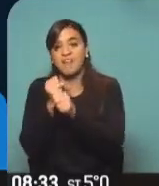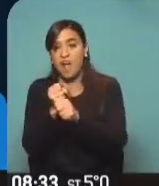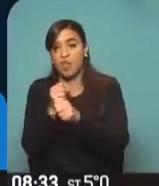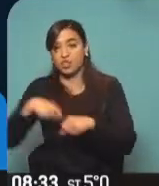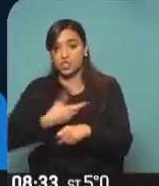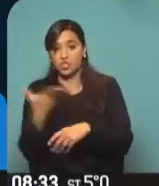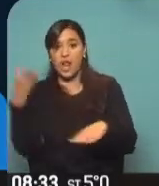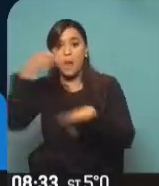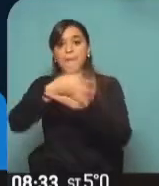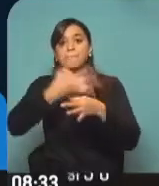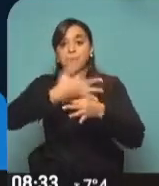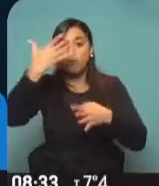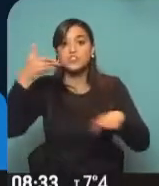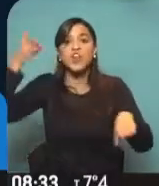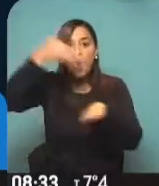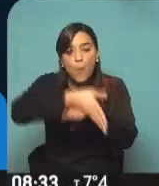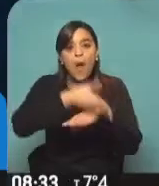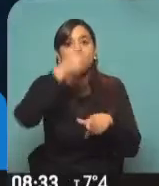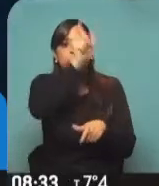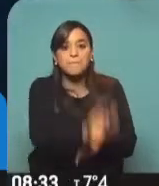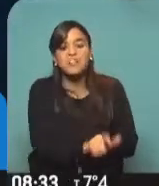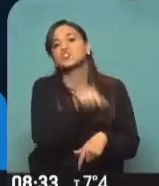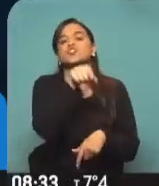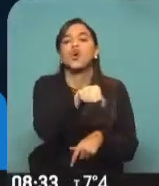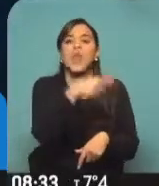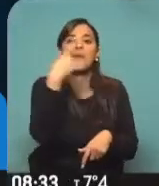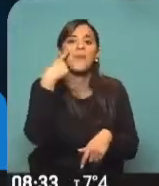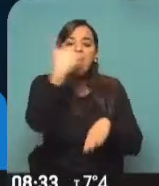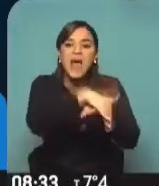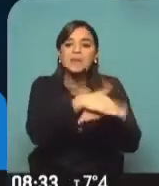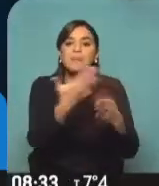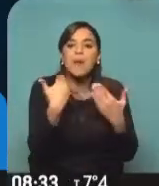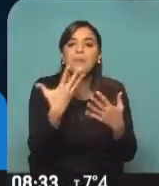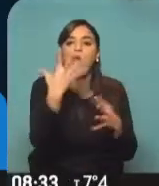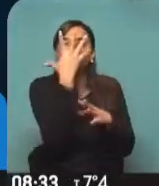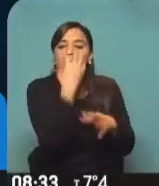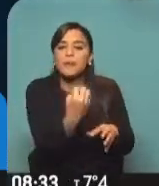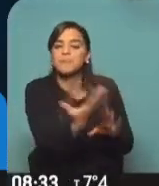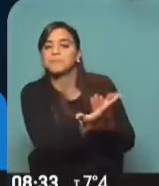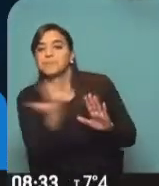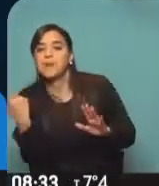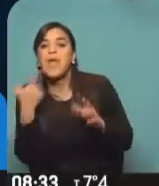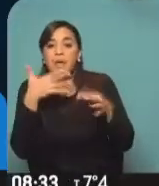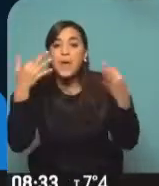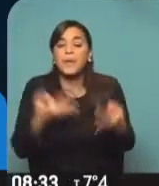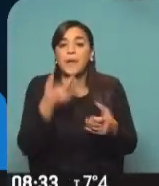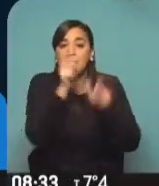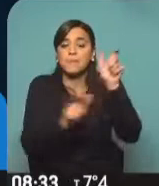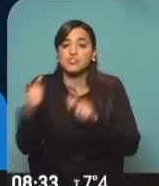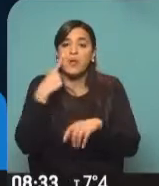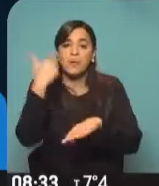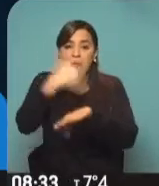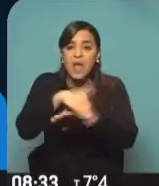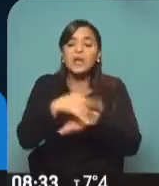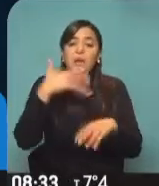un profesional a trabajar con esa persona que está en situación de calle para poder convencerla es cierto que hay gente situación de calle